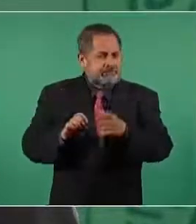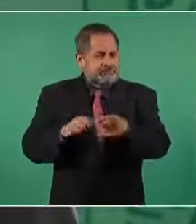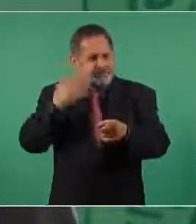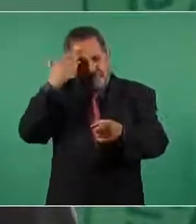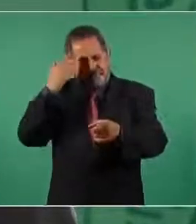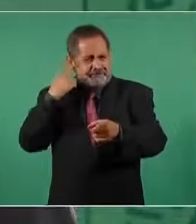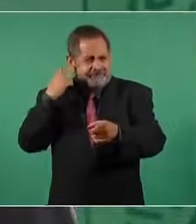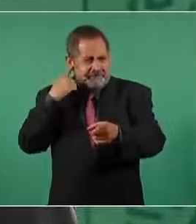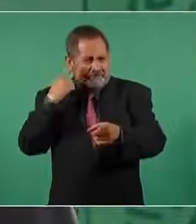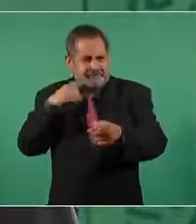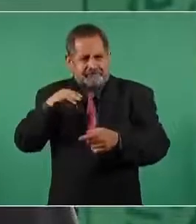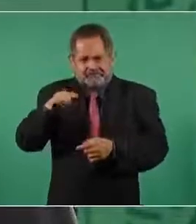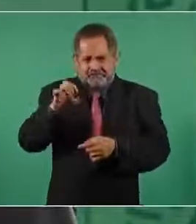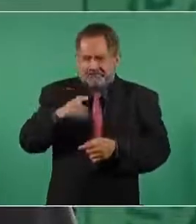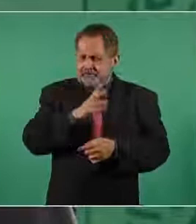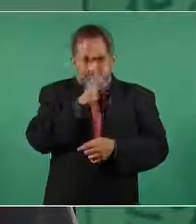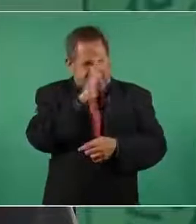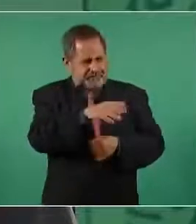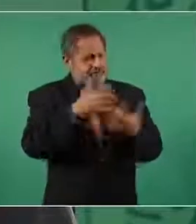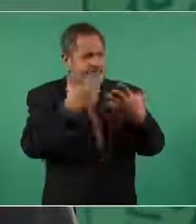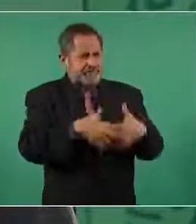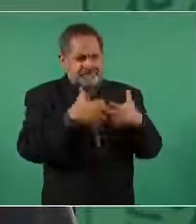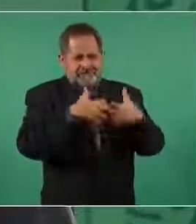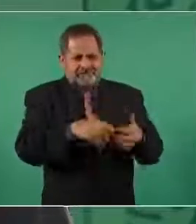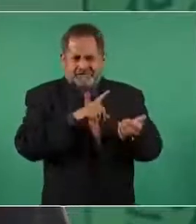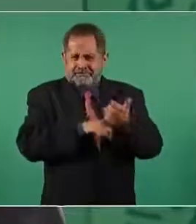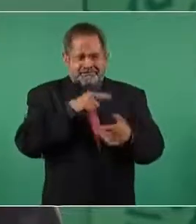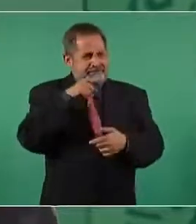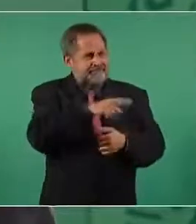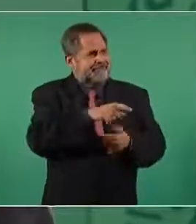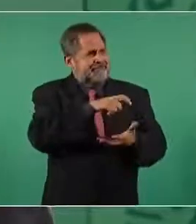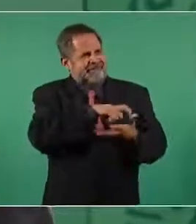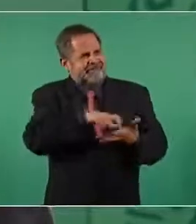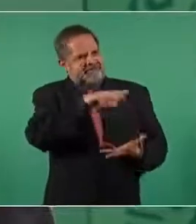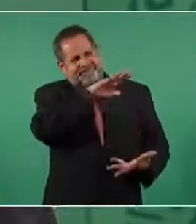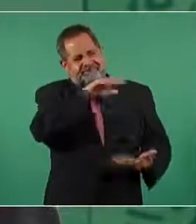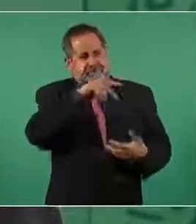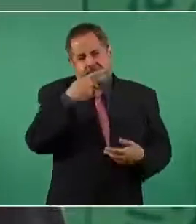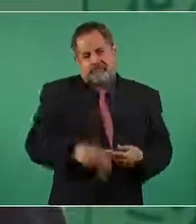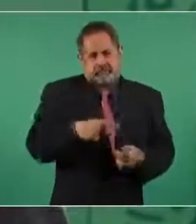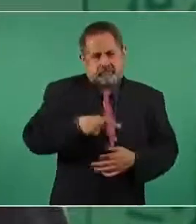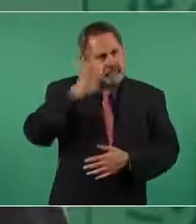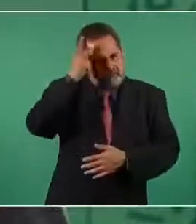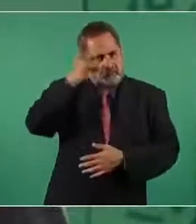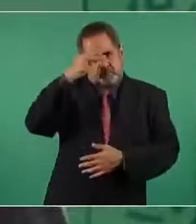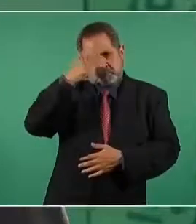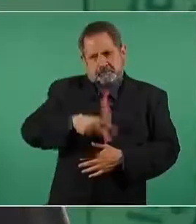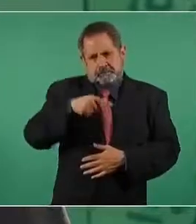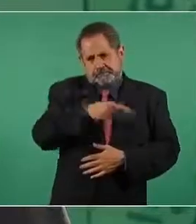estamos procurando comprar a empresas mexicanas.